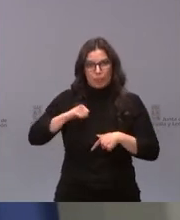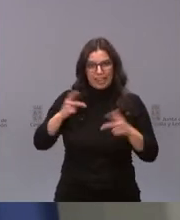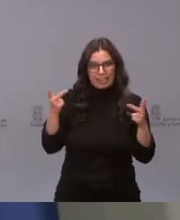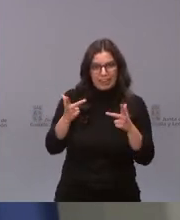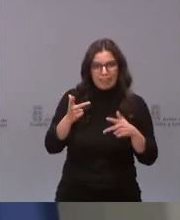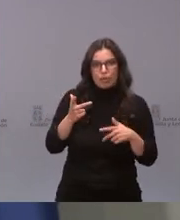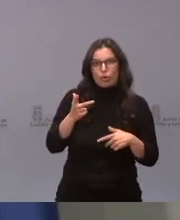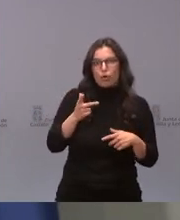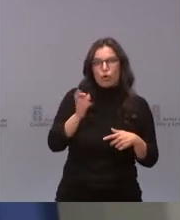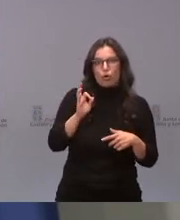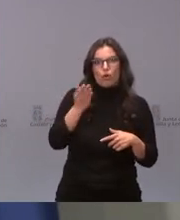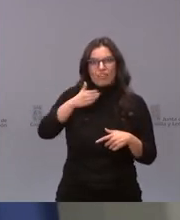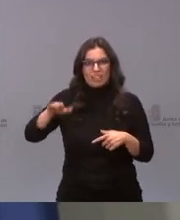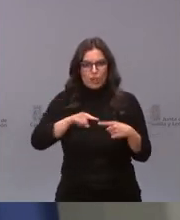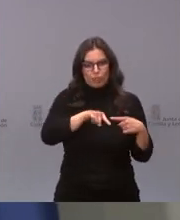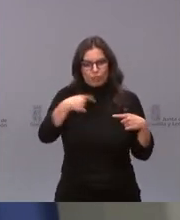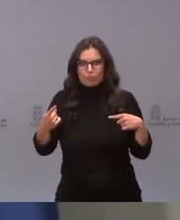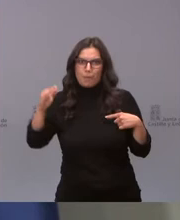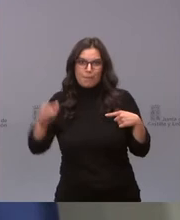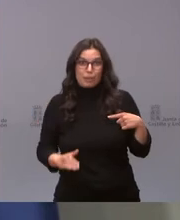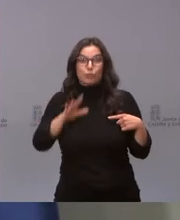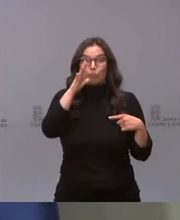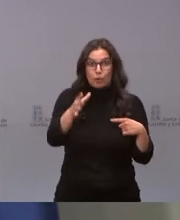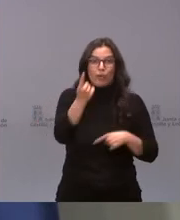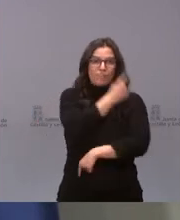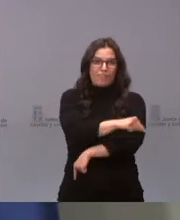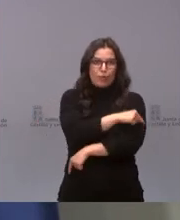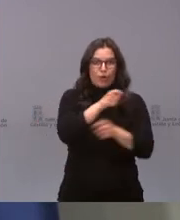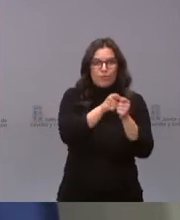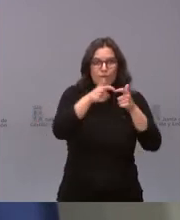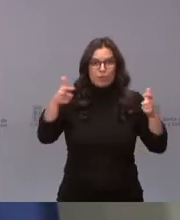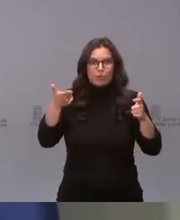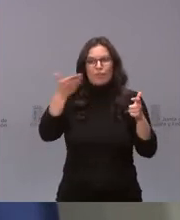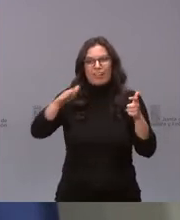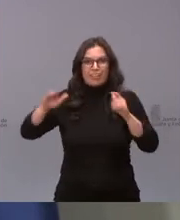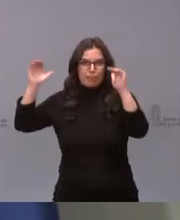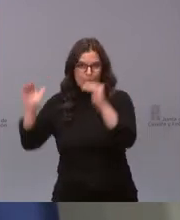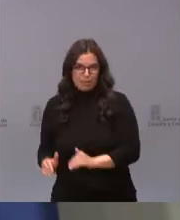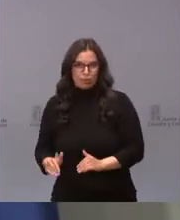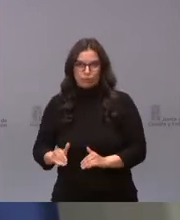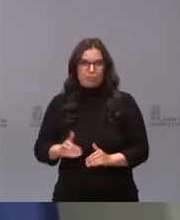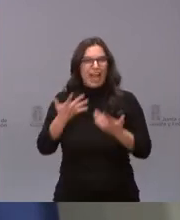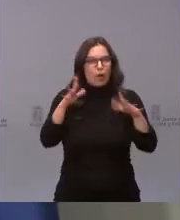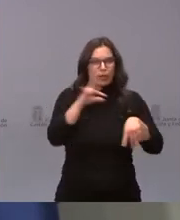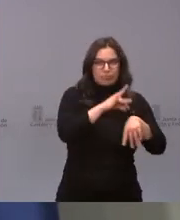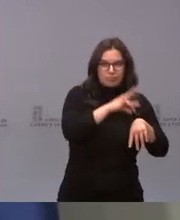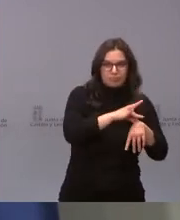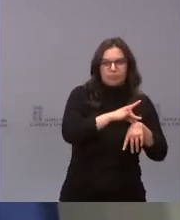ingresos, que el impacto de la vacunación ha hecho disminuir la letalidad notablemente. De hecho, no ha habido